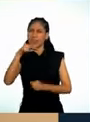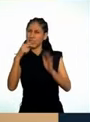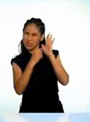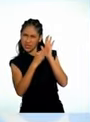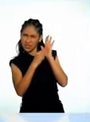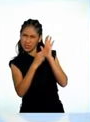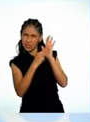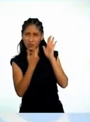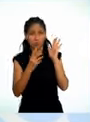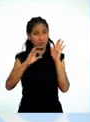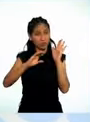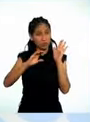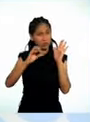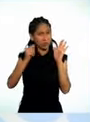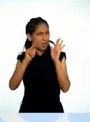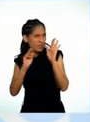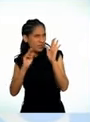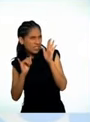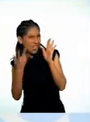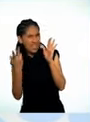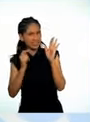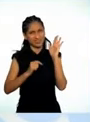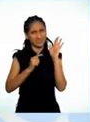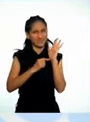cupcake en chocolate